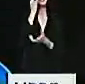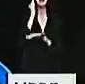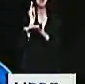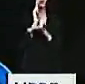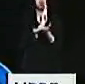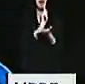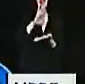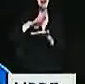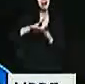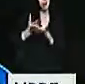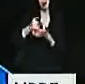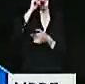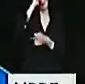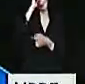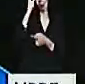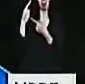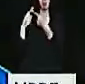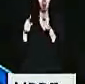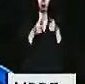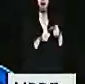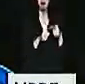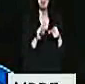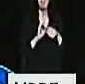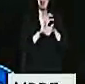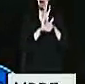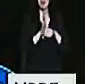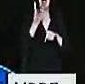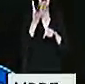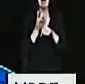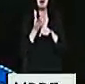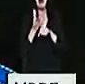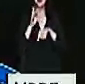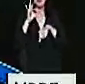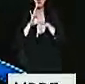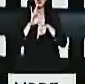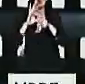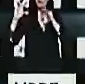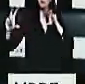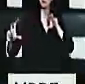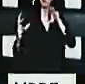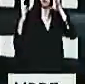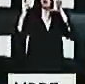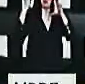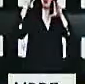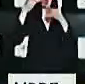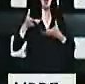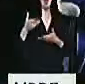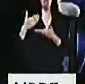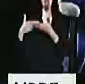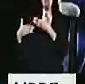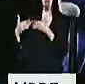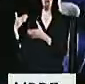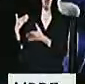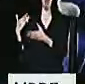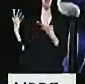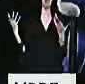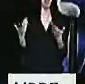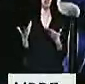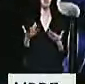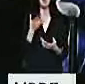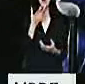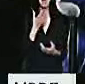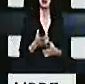de salud que durante la pandemia hicieron telemedicina y no, y están retrocediendo. ¿Pero qué se opone a esa evolución,